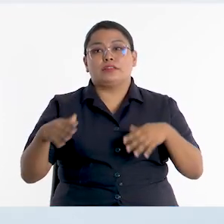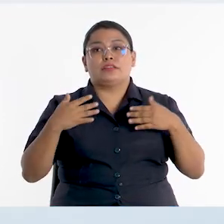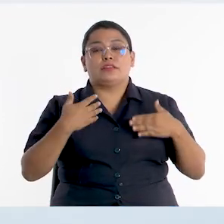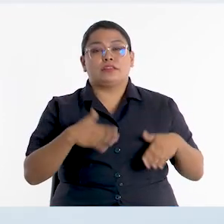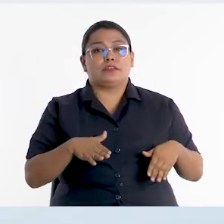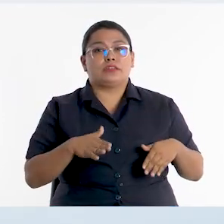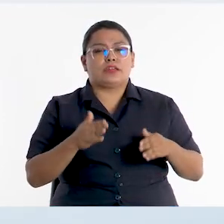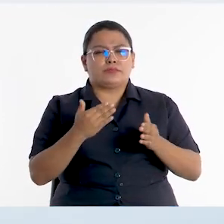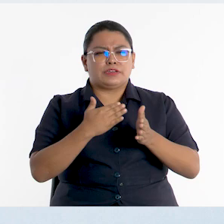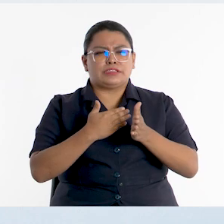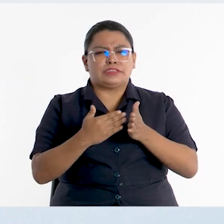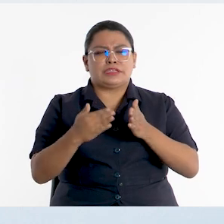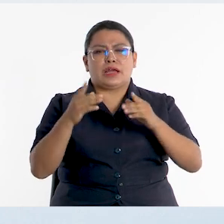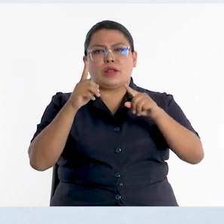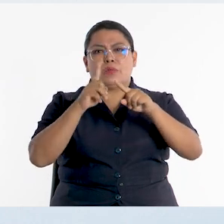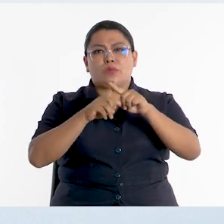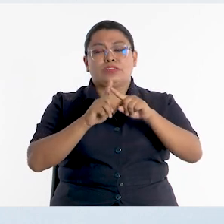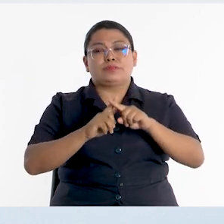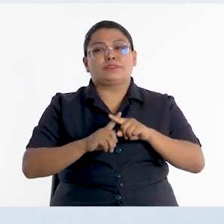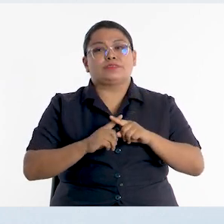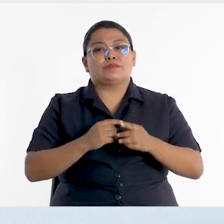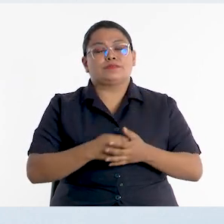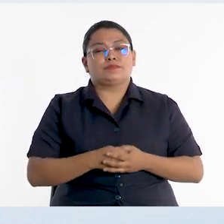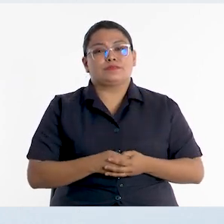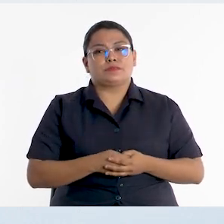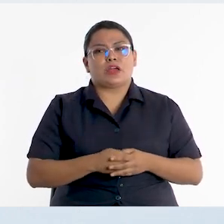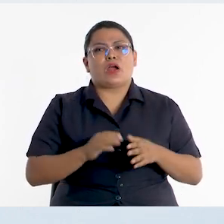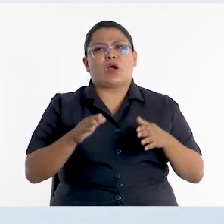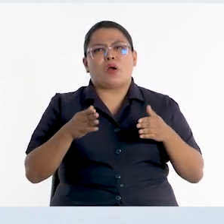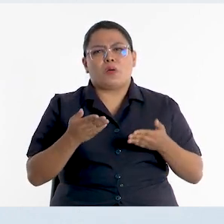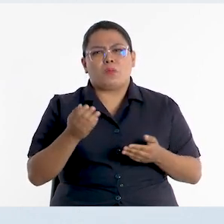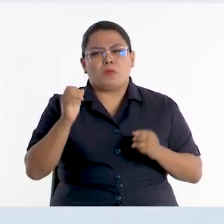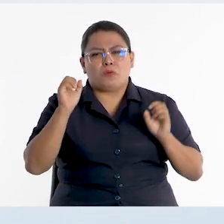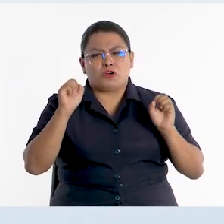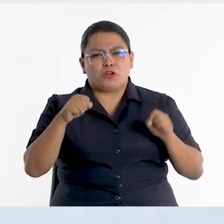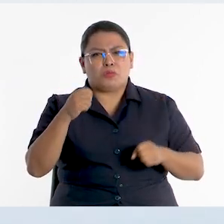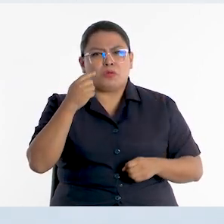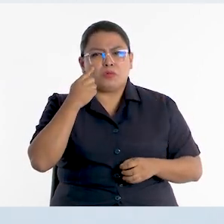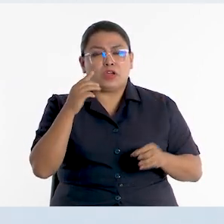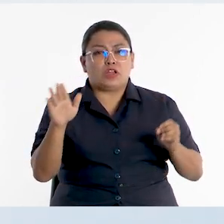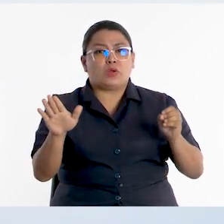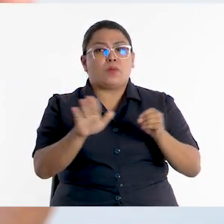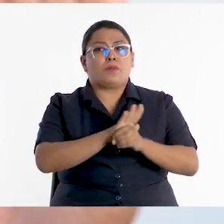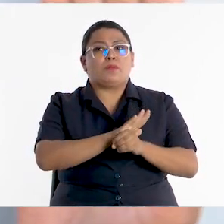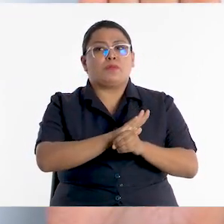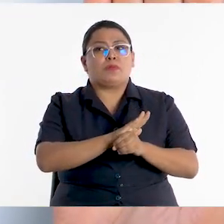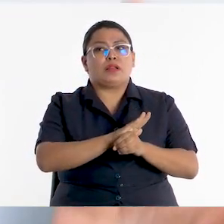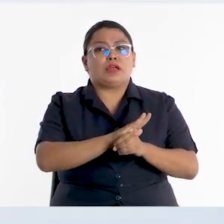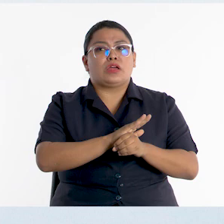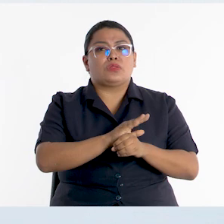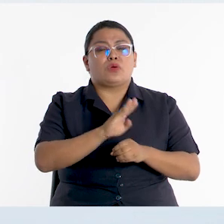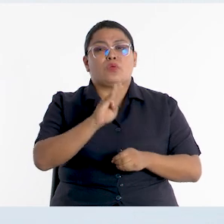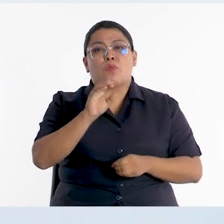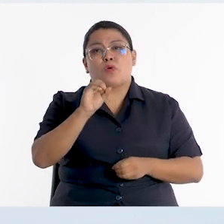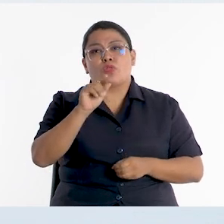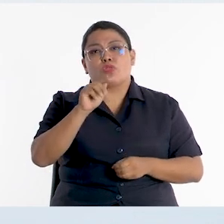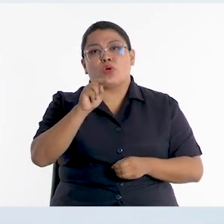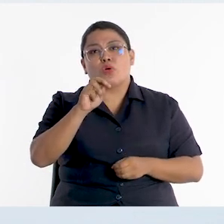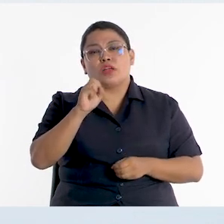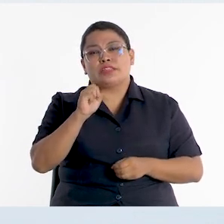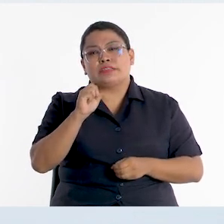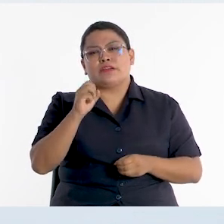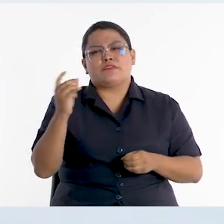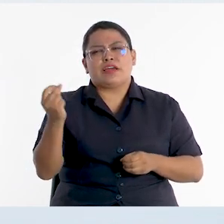para introducir la multiplicación. ¿Cómo podemos encontrar el total de botones de una forma fácil y